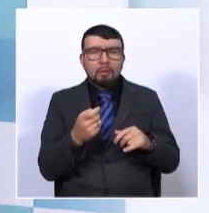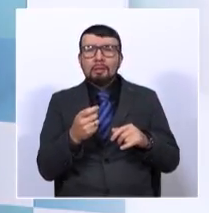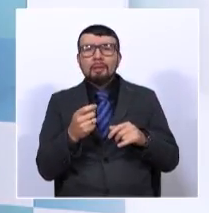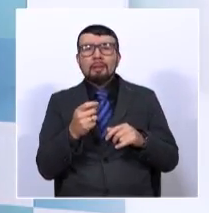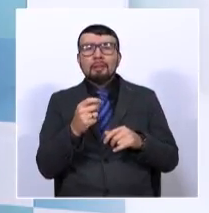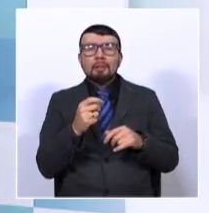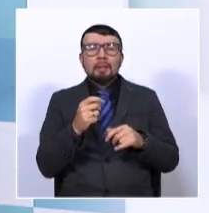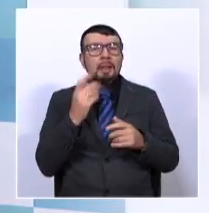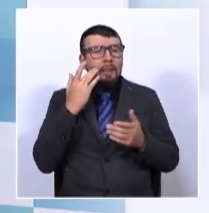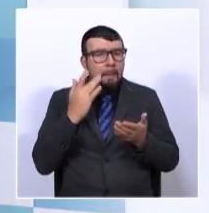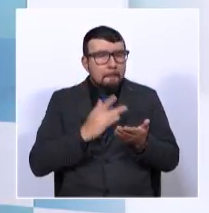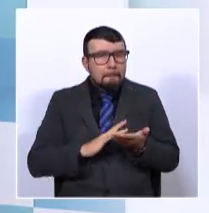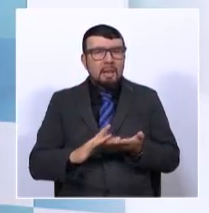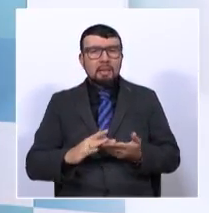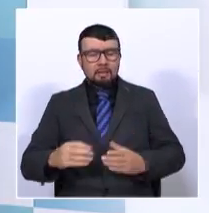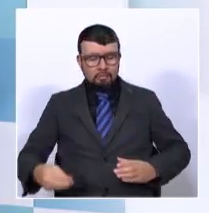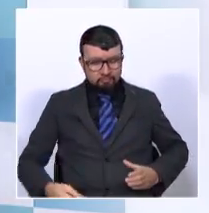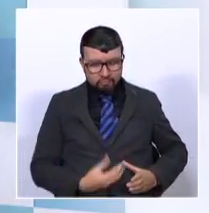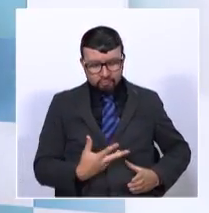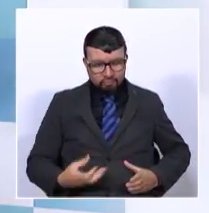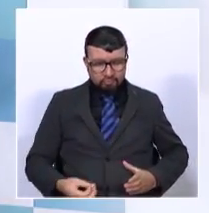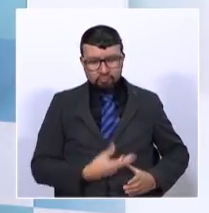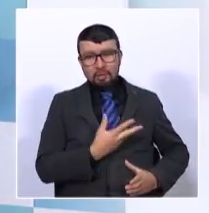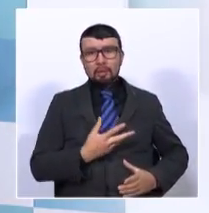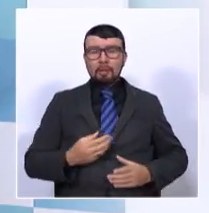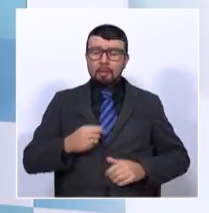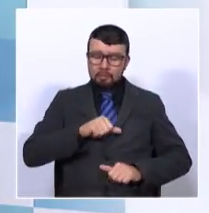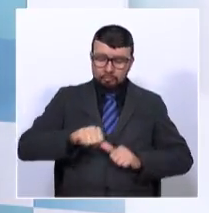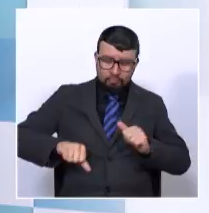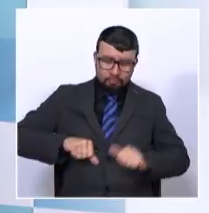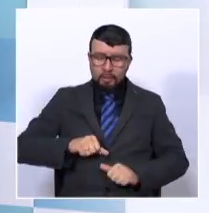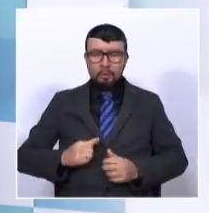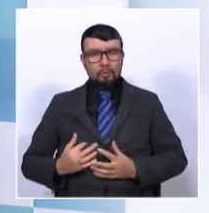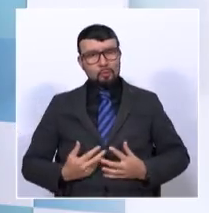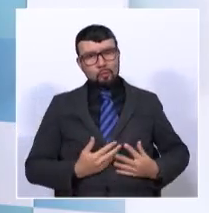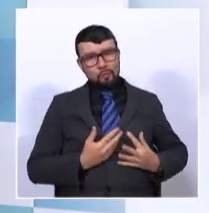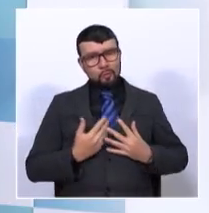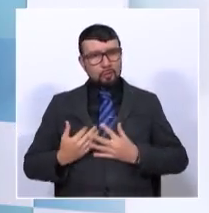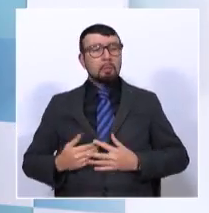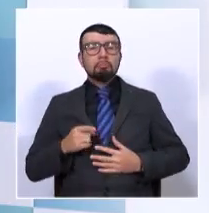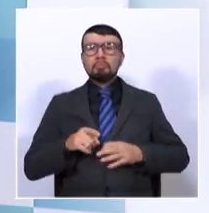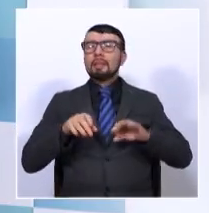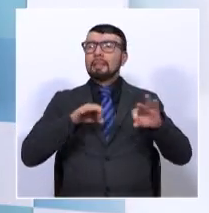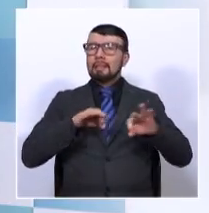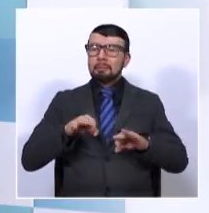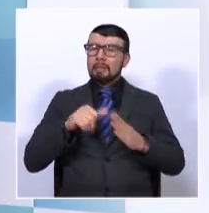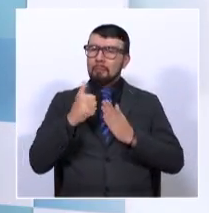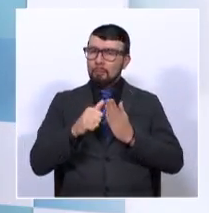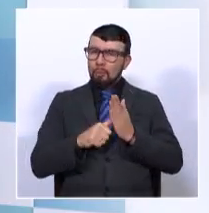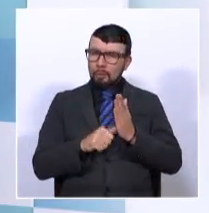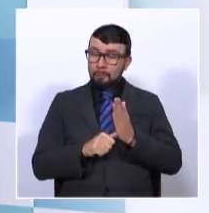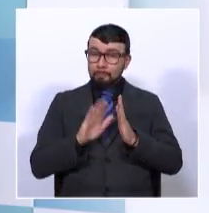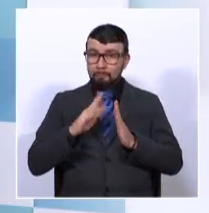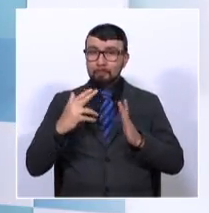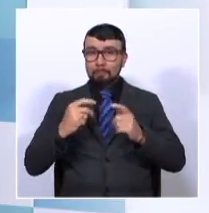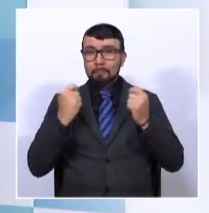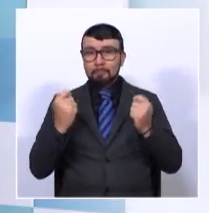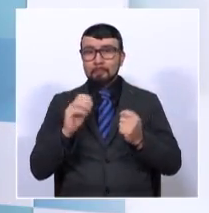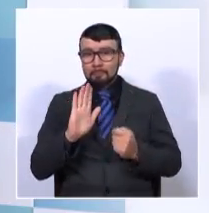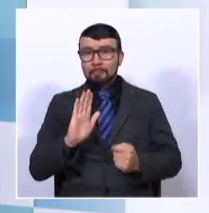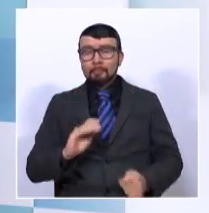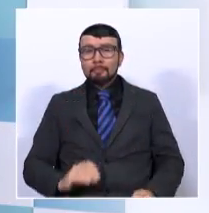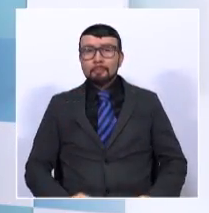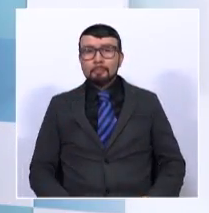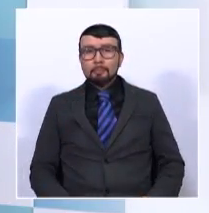de intestino con recambio de flora intestinal y ahí están todos los programas que hacemos sobre este tema. Vamos a este corte de comerciales.